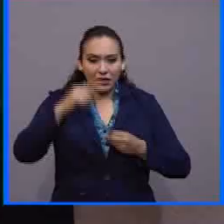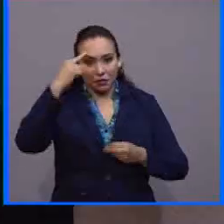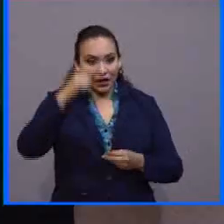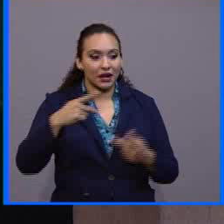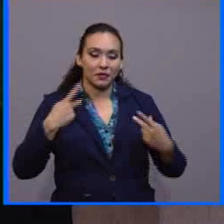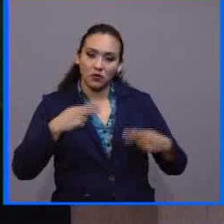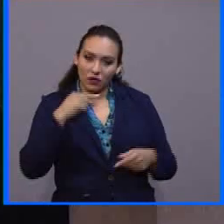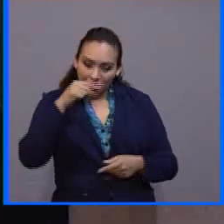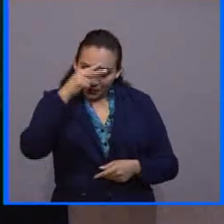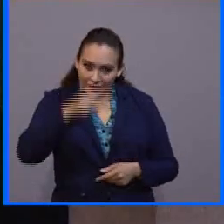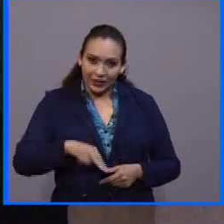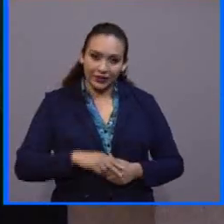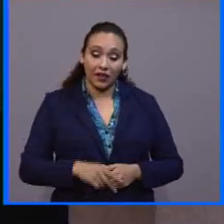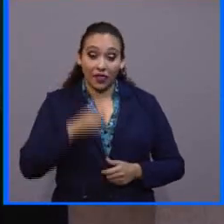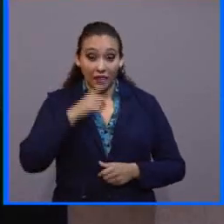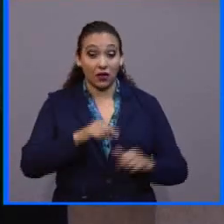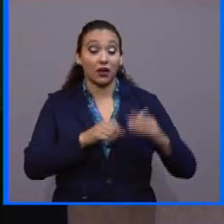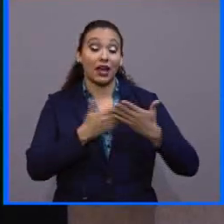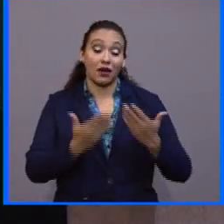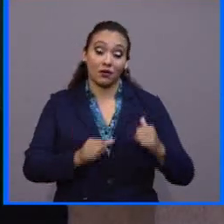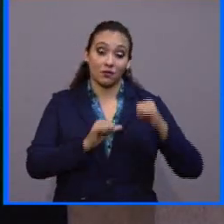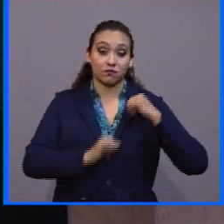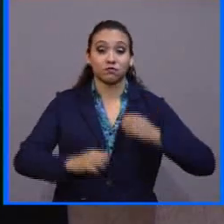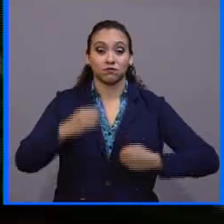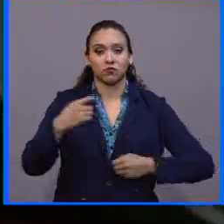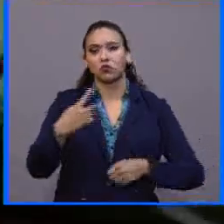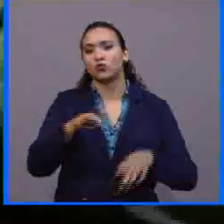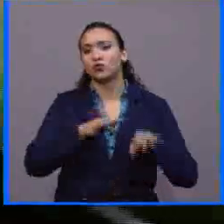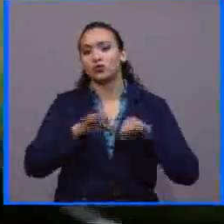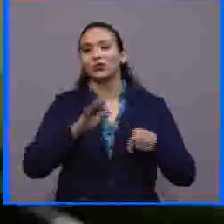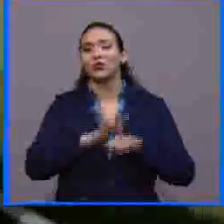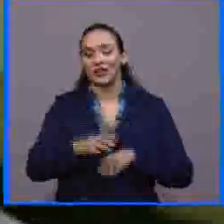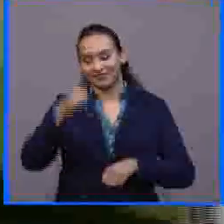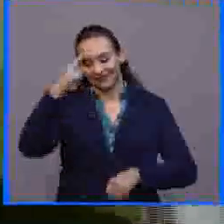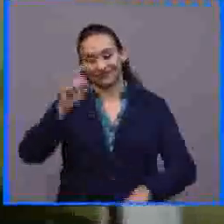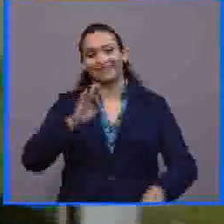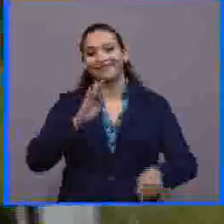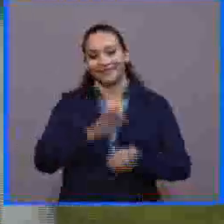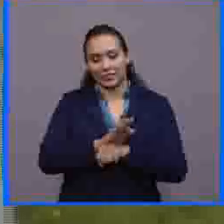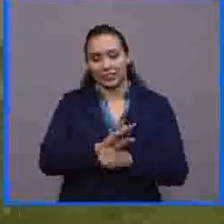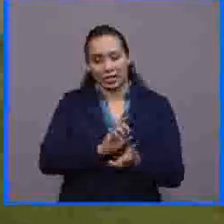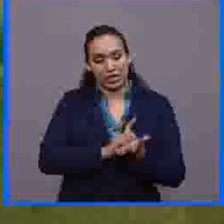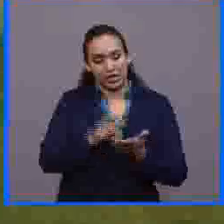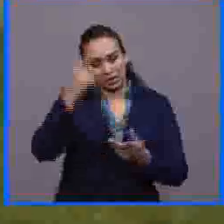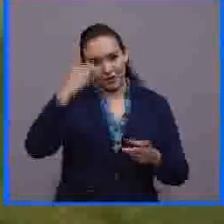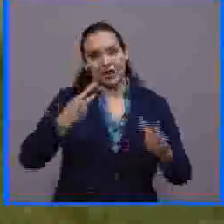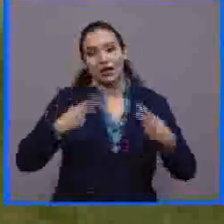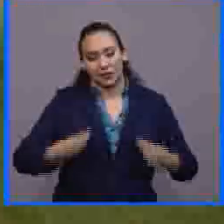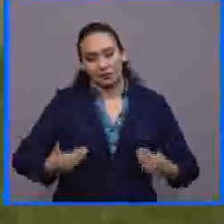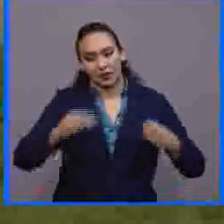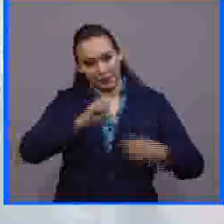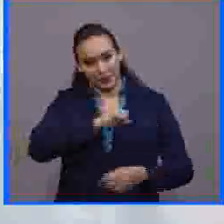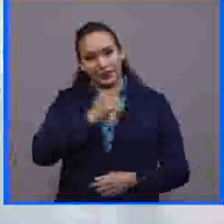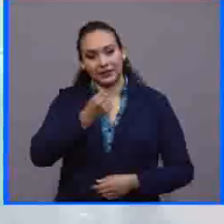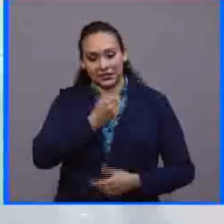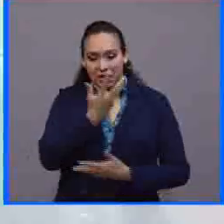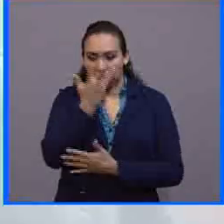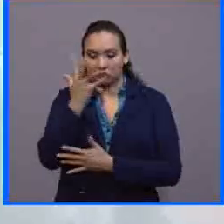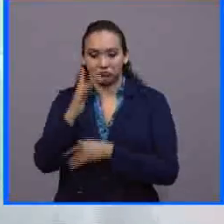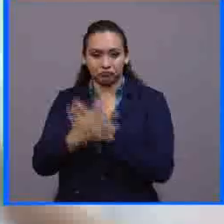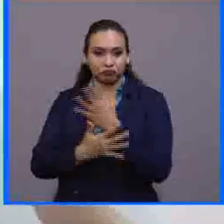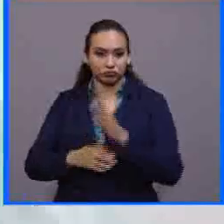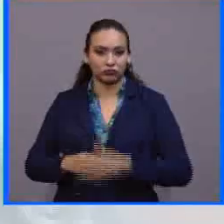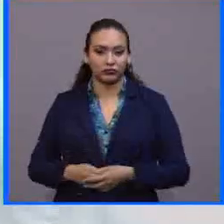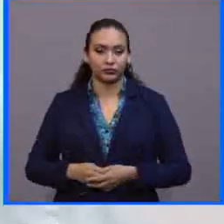eléctrica. Destacó el rol del Poder Judicial de la Federación en la defensa del derecho a un medio ambiente sano. Este